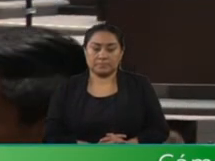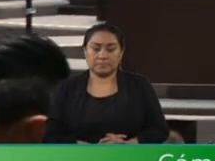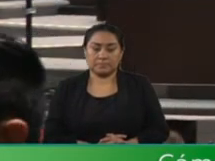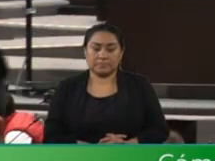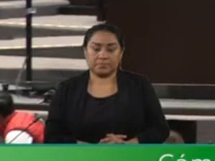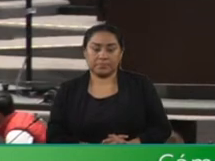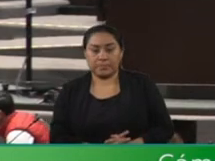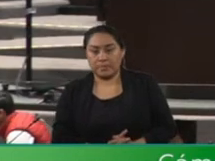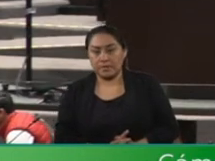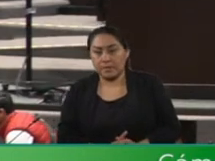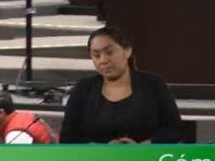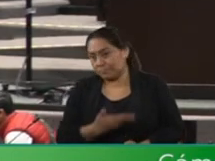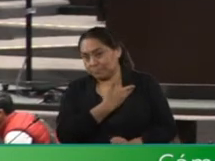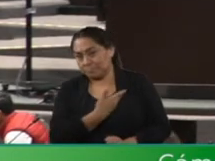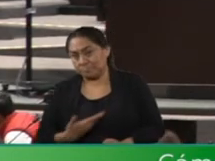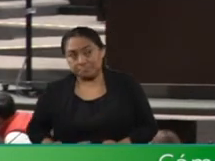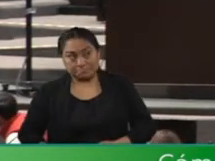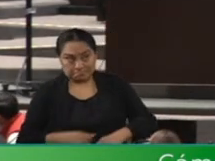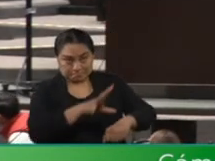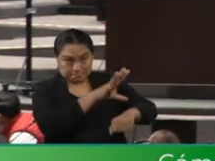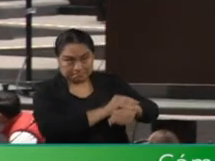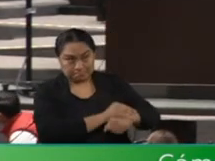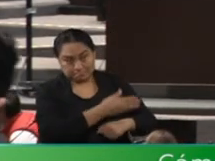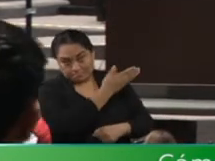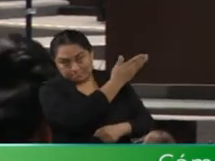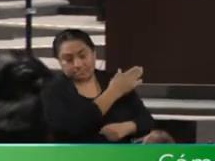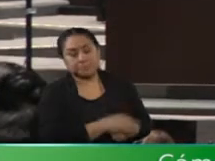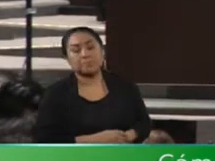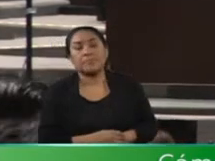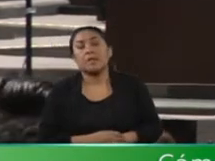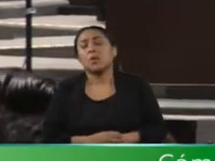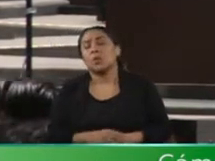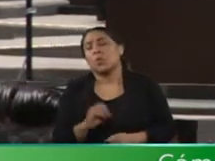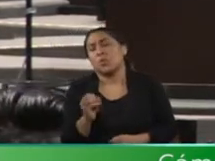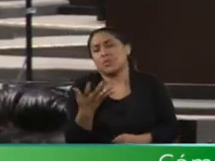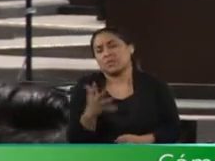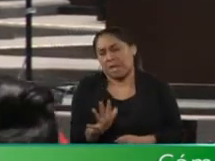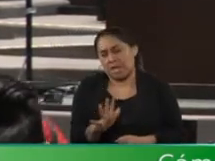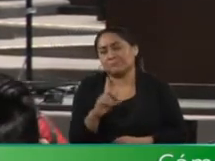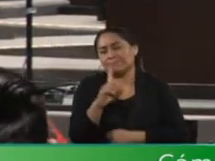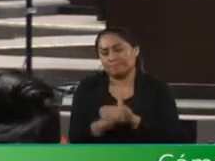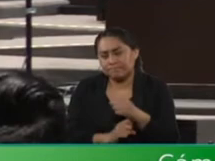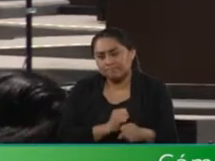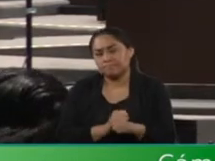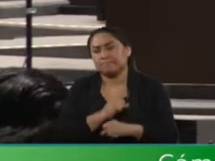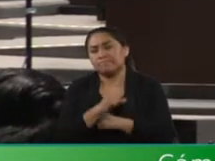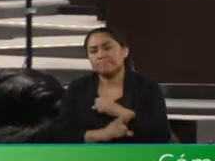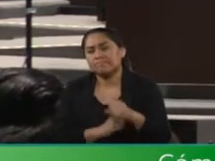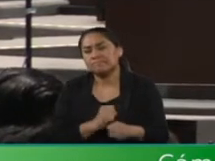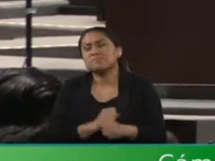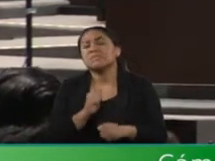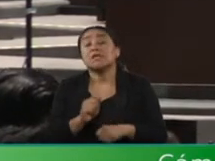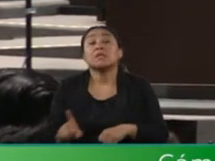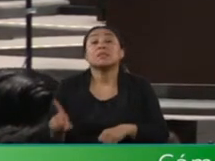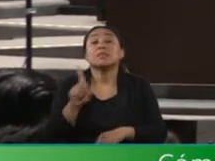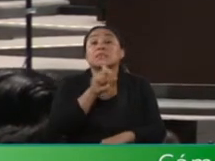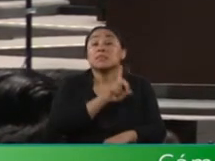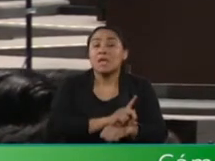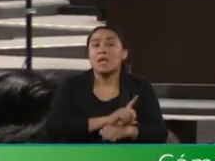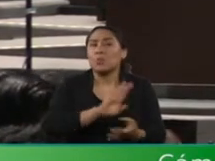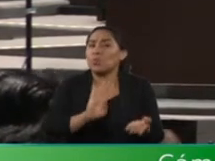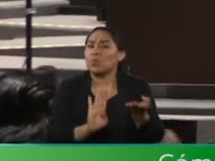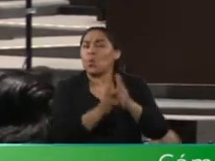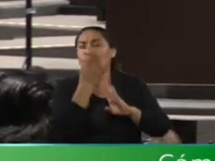Con permiso de la presidenta adelante el 10 de octubre de cada año conmemoramos el Día Mundial de la Salud